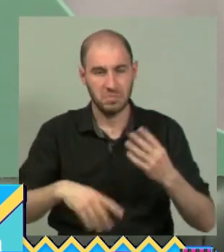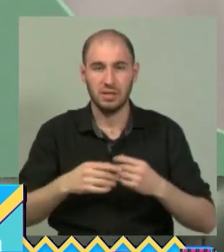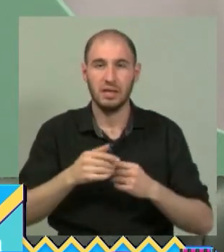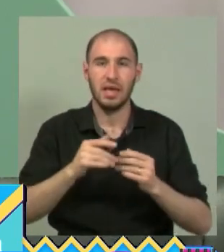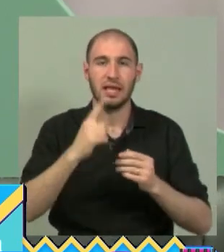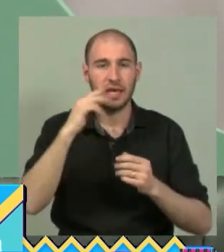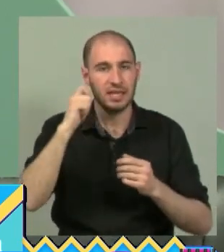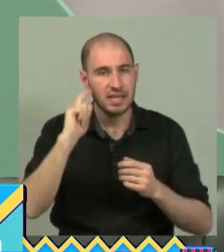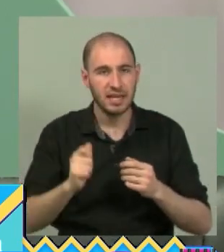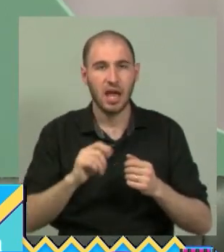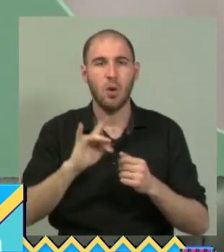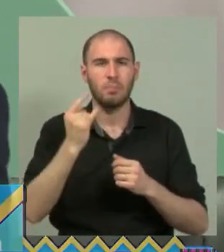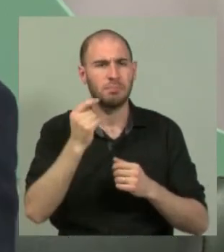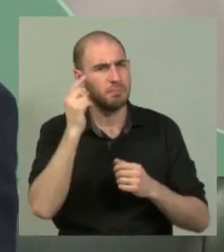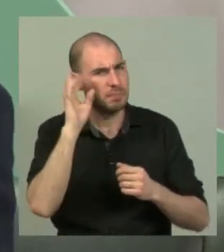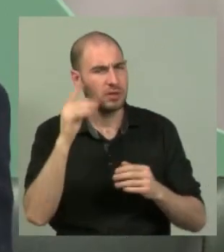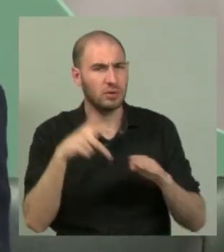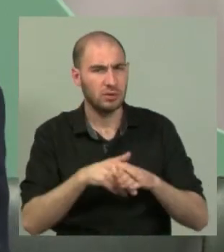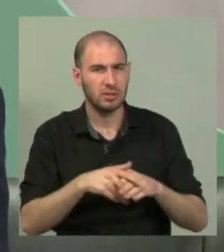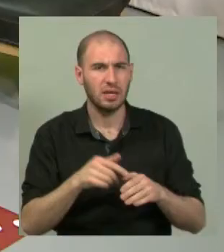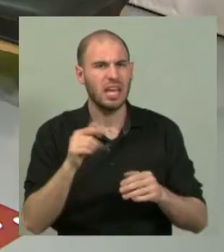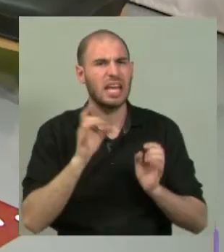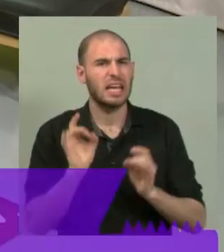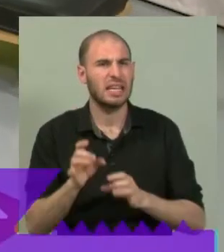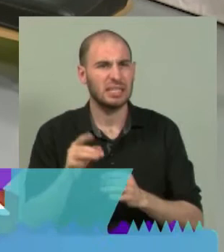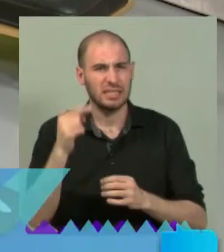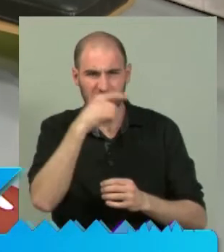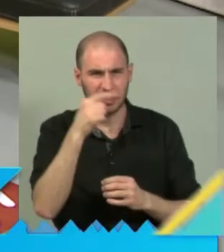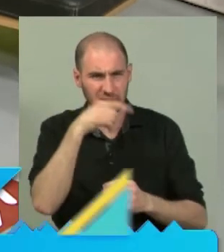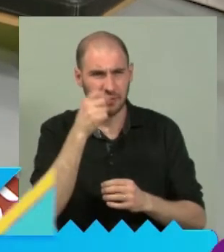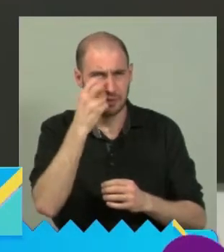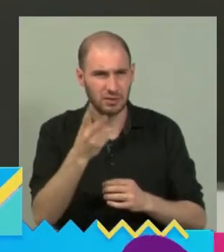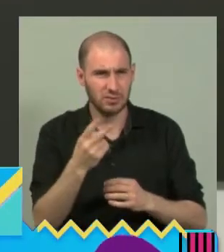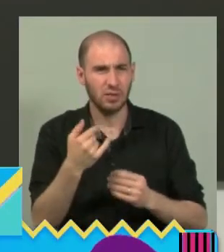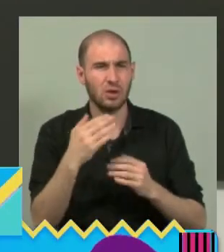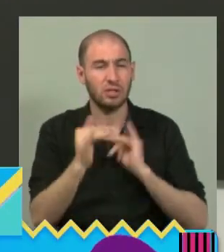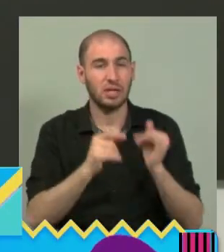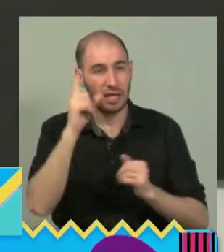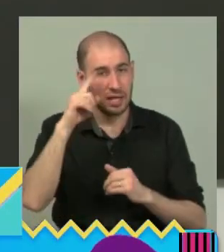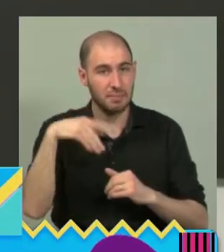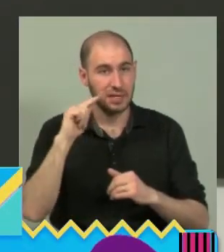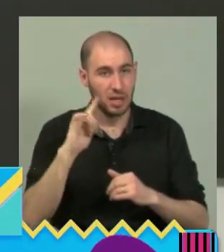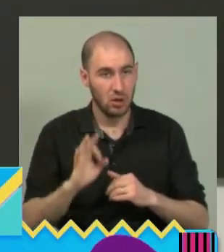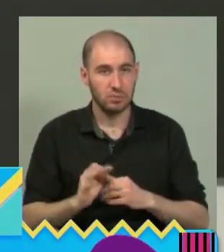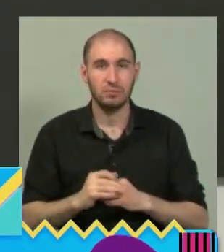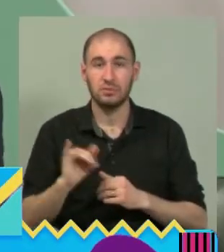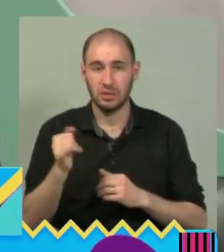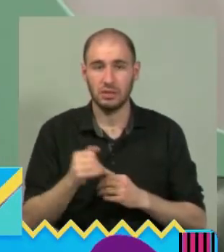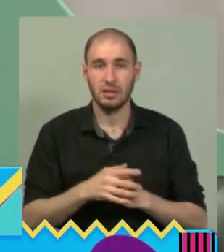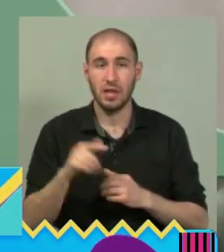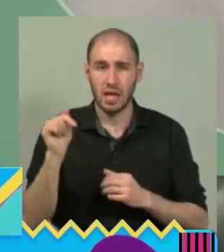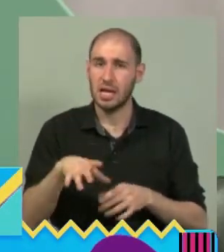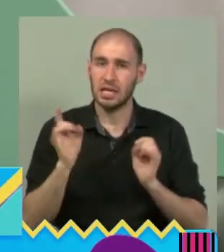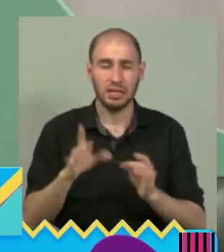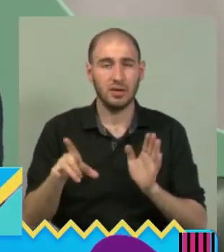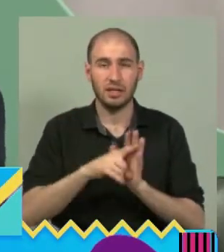el Yaniglia, desde la universidad. Perdón que te corte, él fue crítico de la 7722, estamos hablando de Emilio Guiñazú. Emilio Guiñazú, sí. Él es